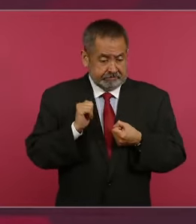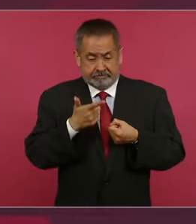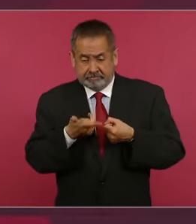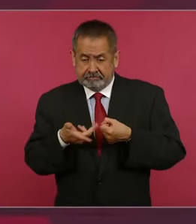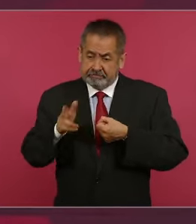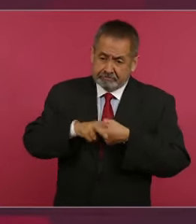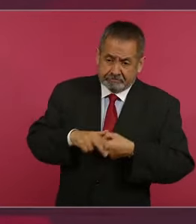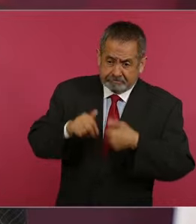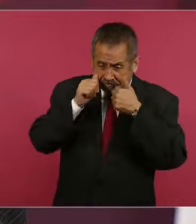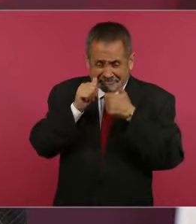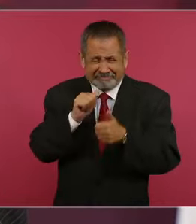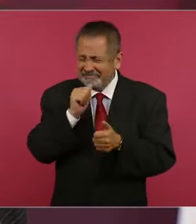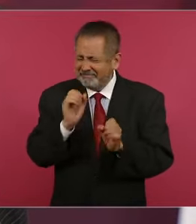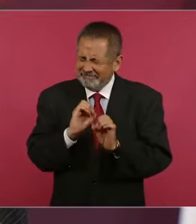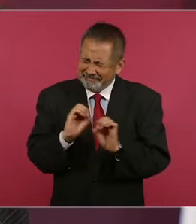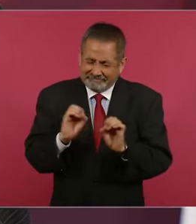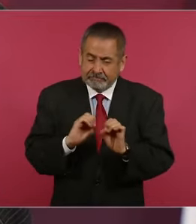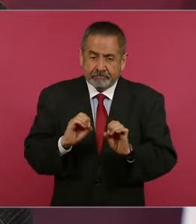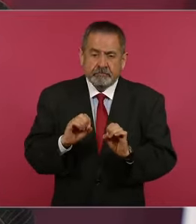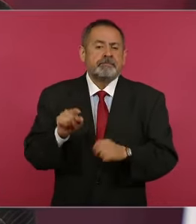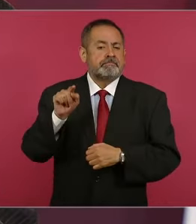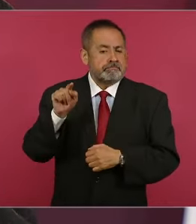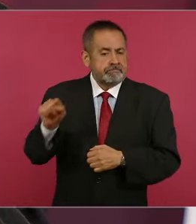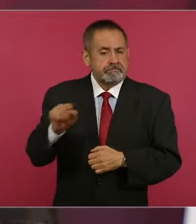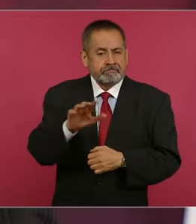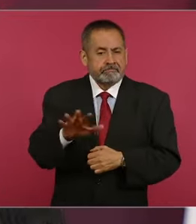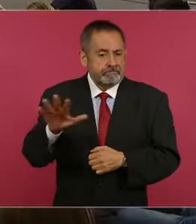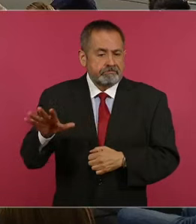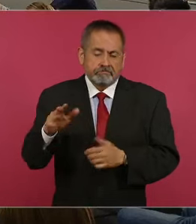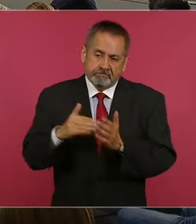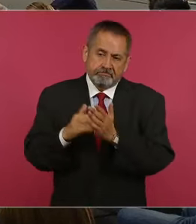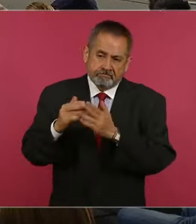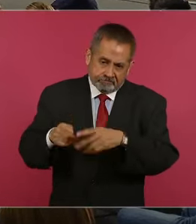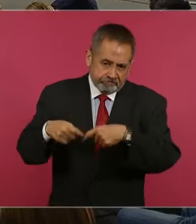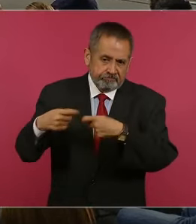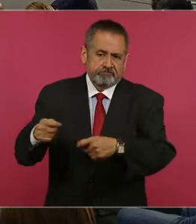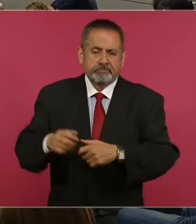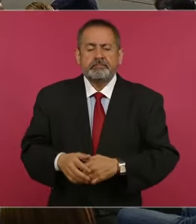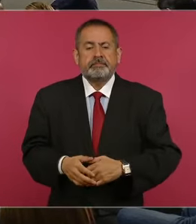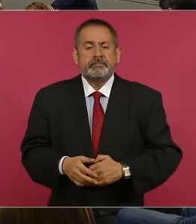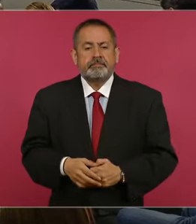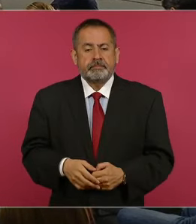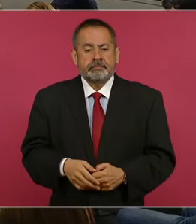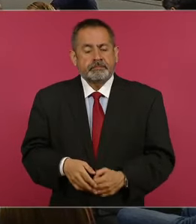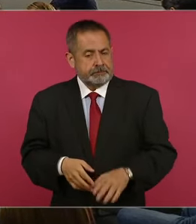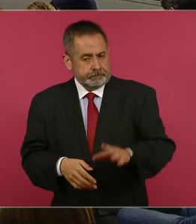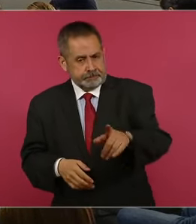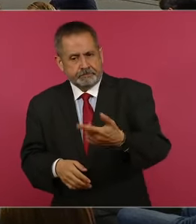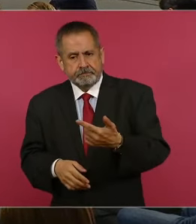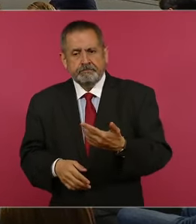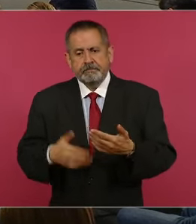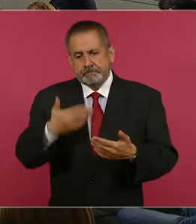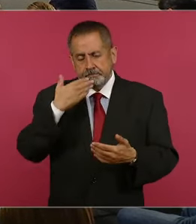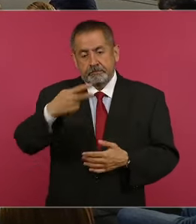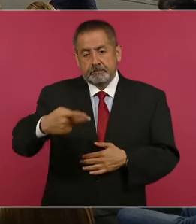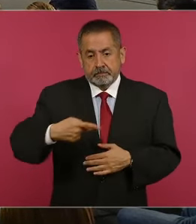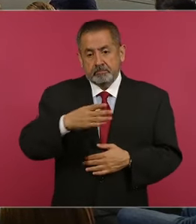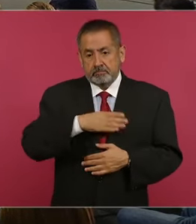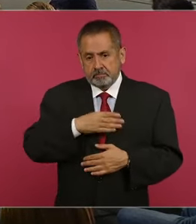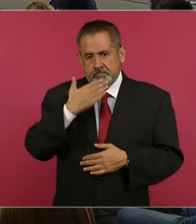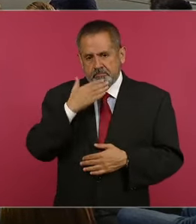atención a derechohabientes, ¿no? Entonces, va bien. Y qué bueno que me